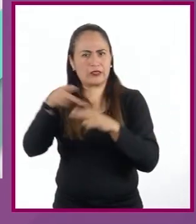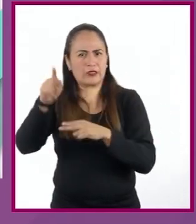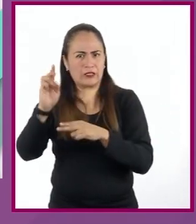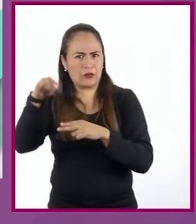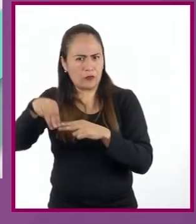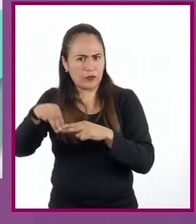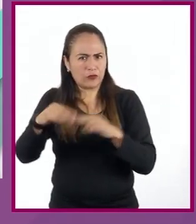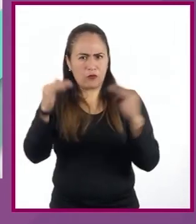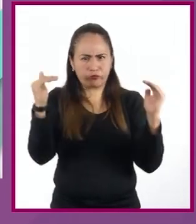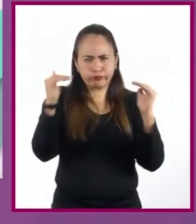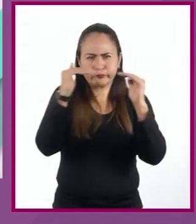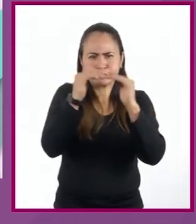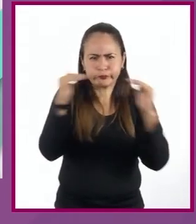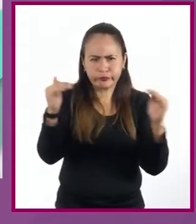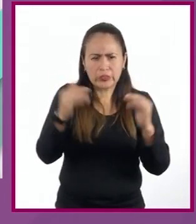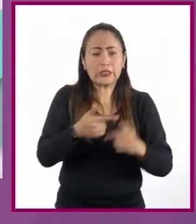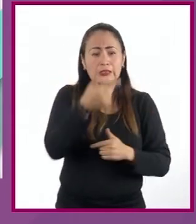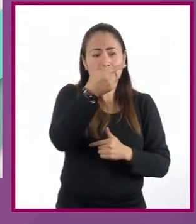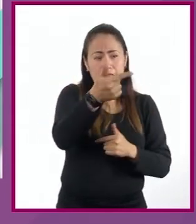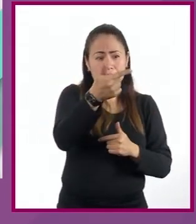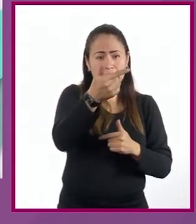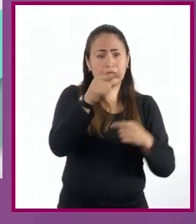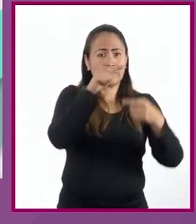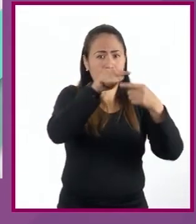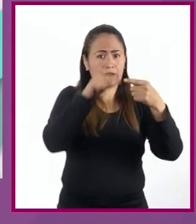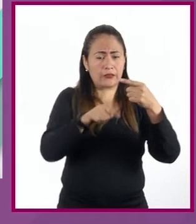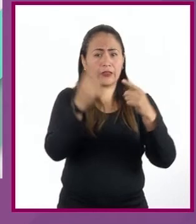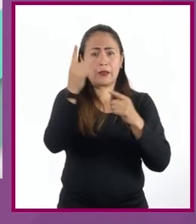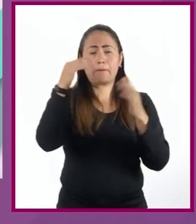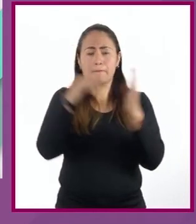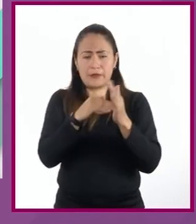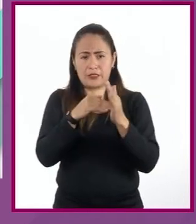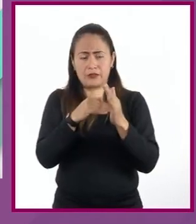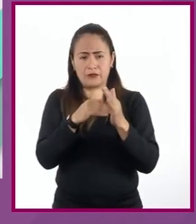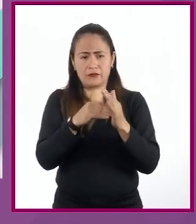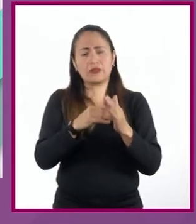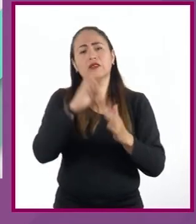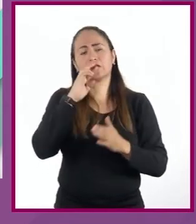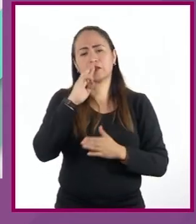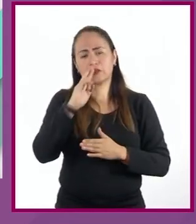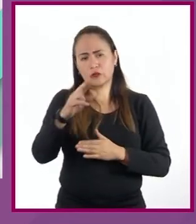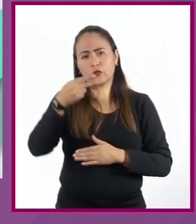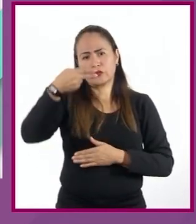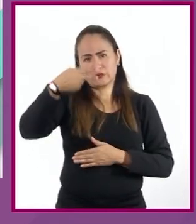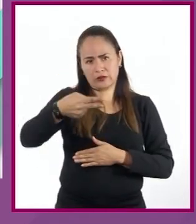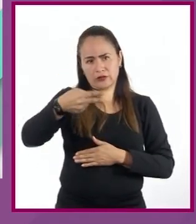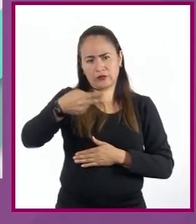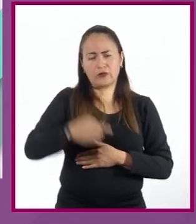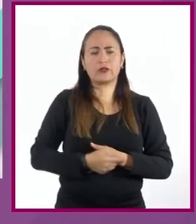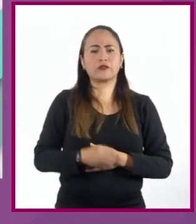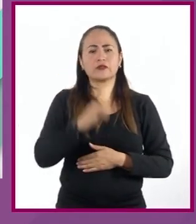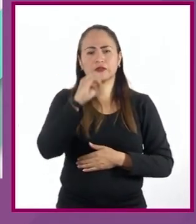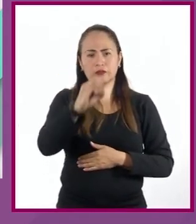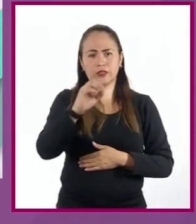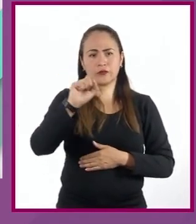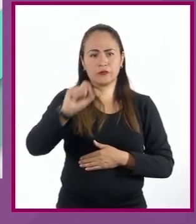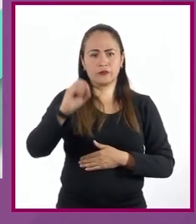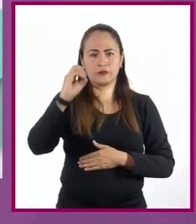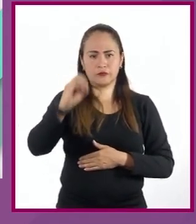equivalencia dividimos 7 entre 1000. Al dividir 7 entre 1000, obtenemos como resultado